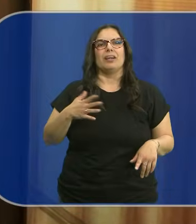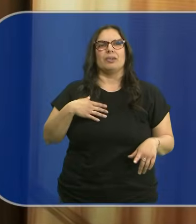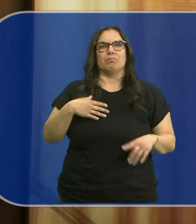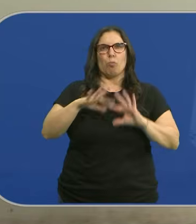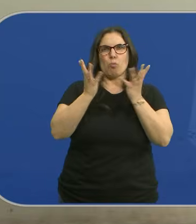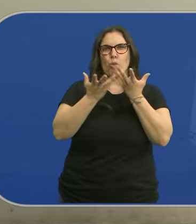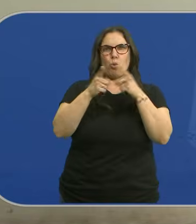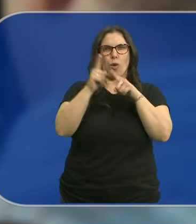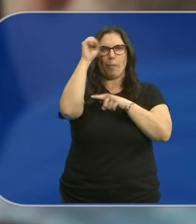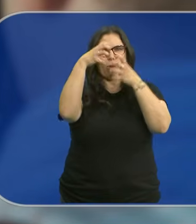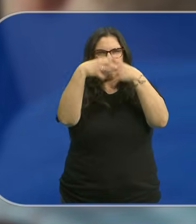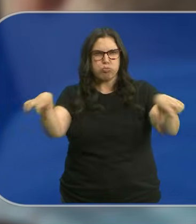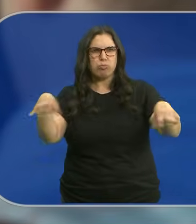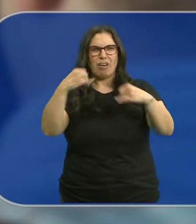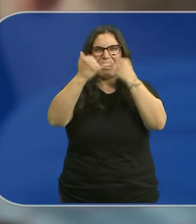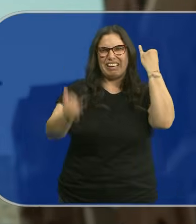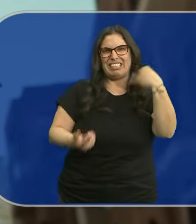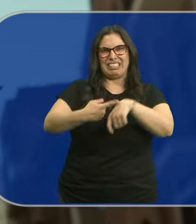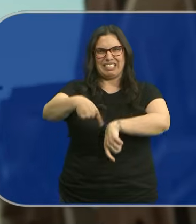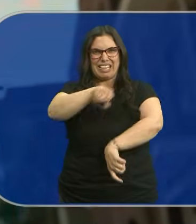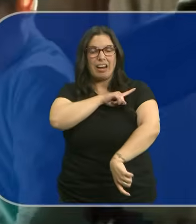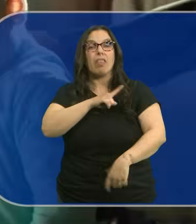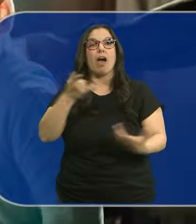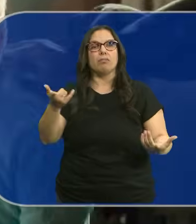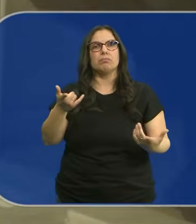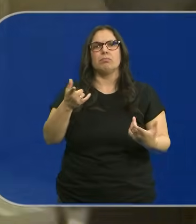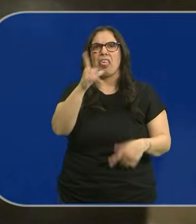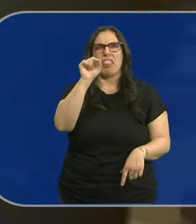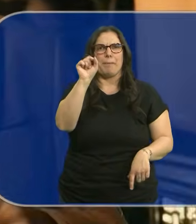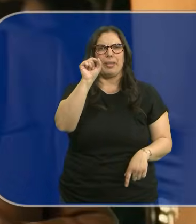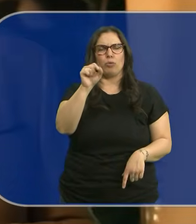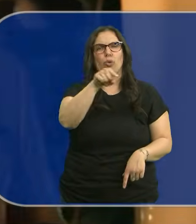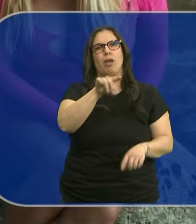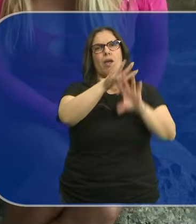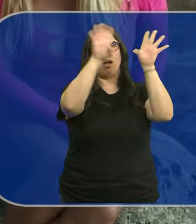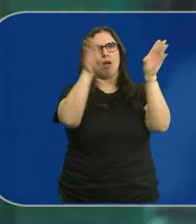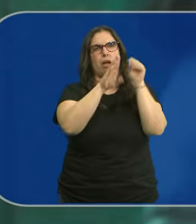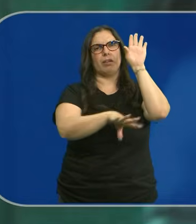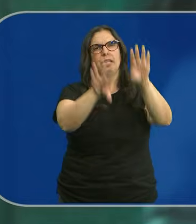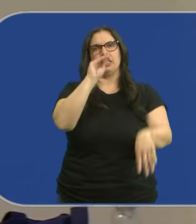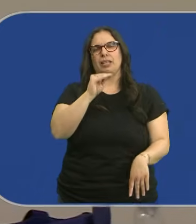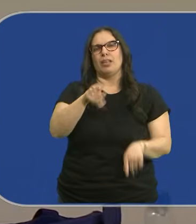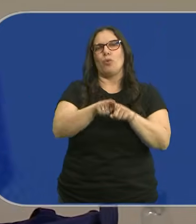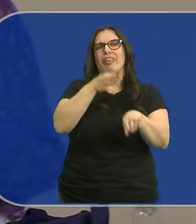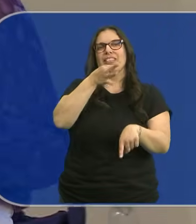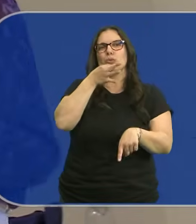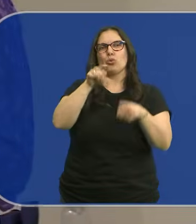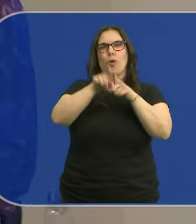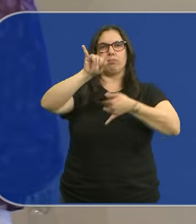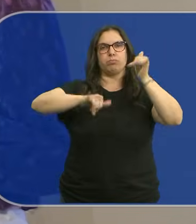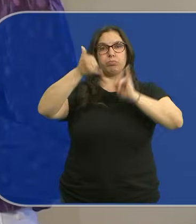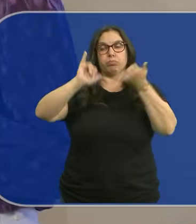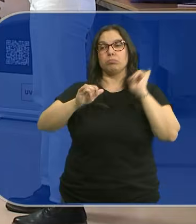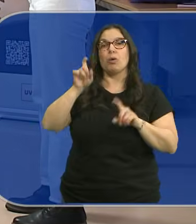en crisis exagerada. Mi gabinete de gobierno. Y así, en 100 minutos, entendemos perfectamente lo que es el discurso populista. Es lo que pensó